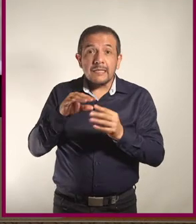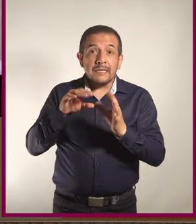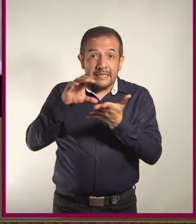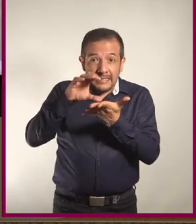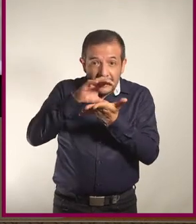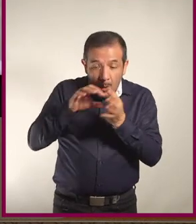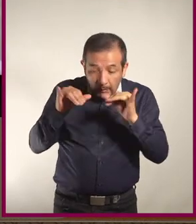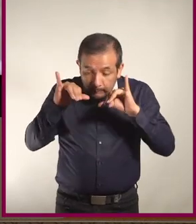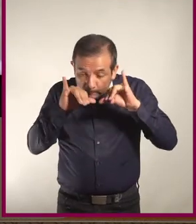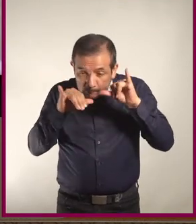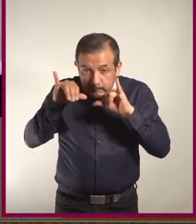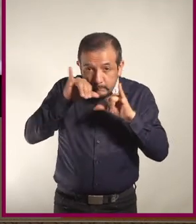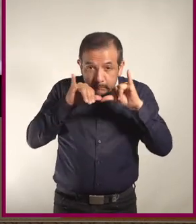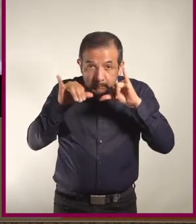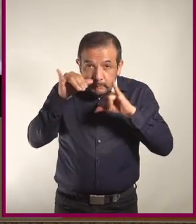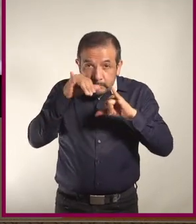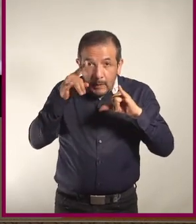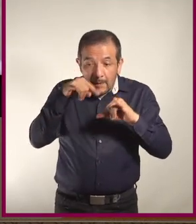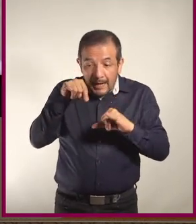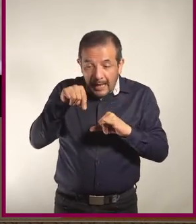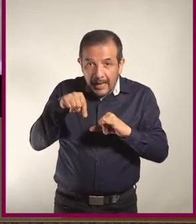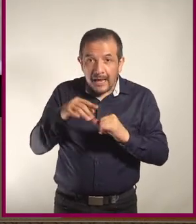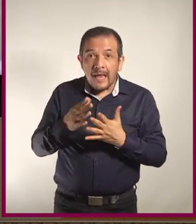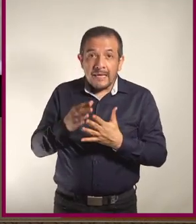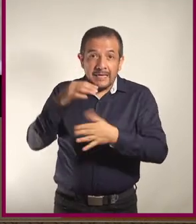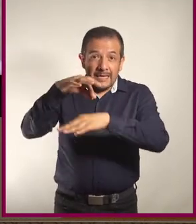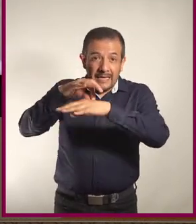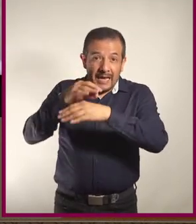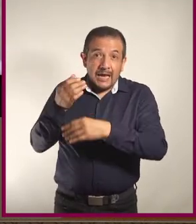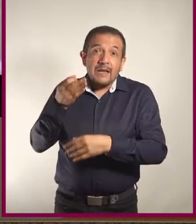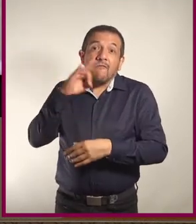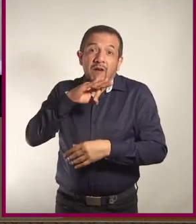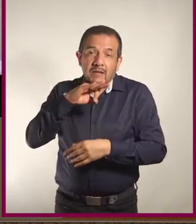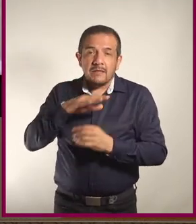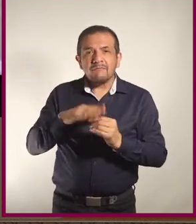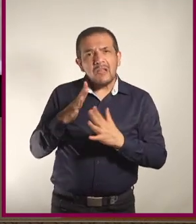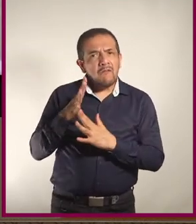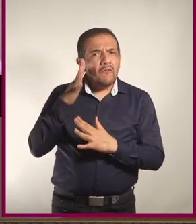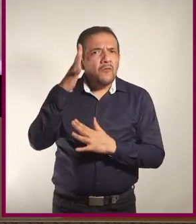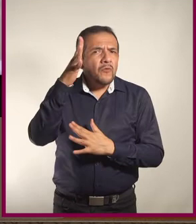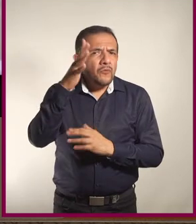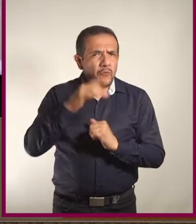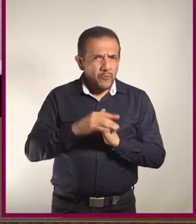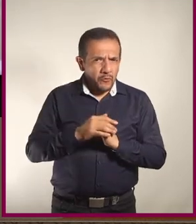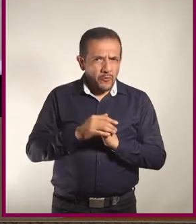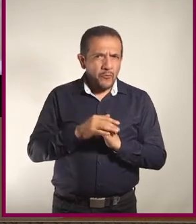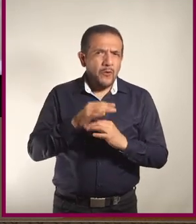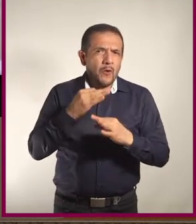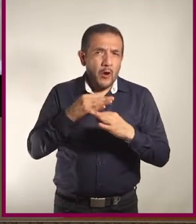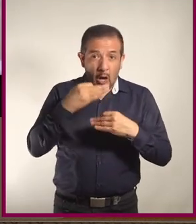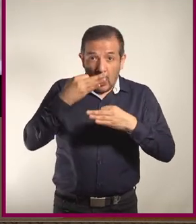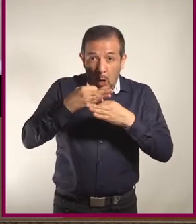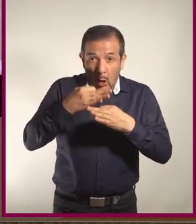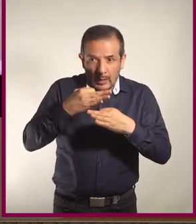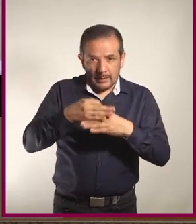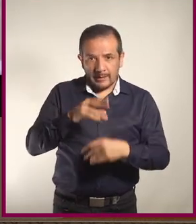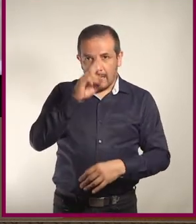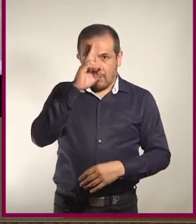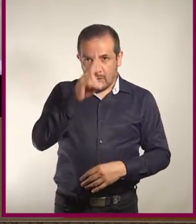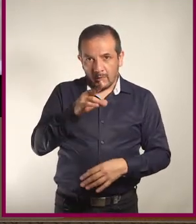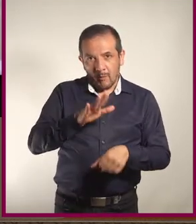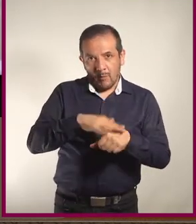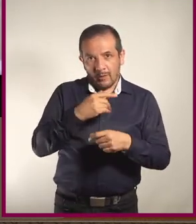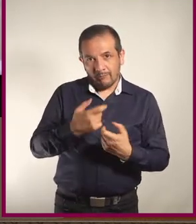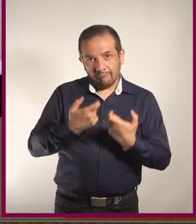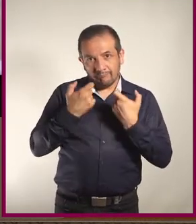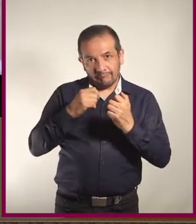carne. Entonces, en laboratorio, ahorita se está haciendo carne. En un futuro, vamos a decir, a mediano plazo, porque ahorita es